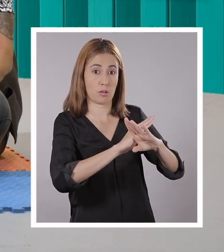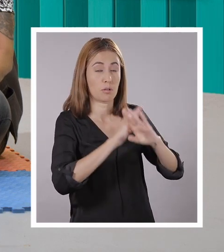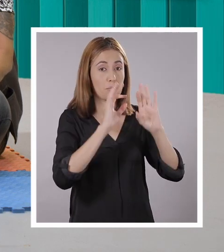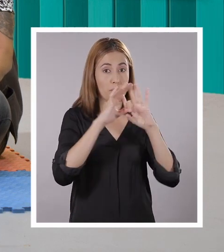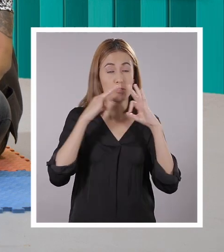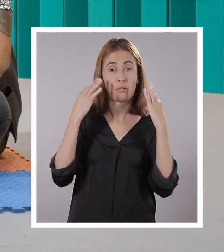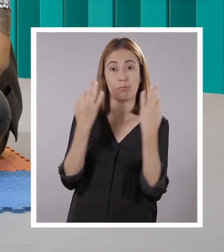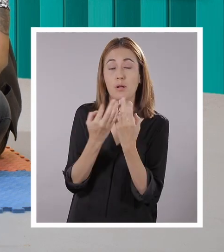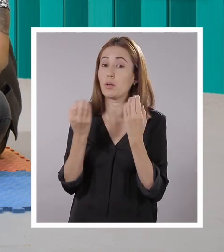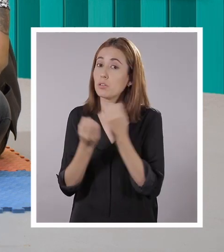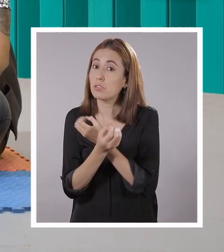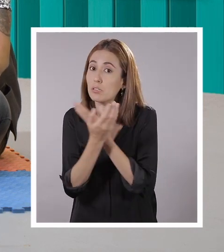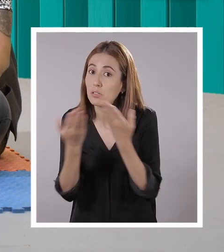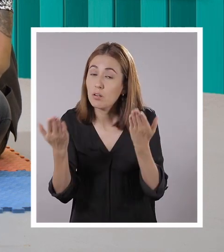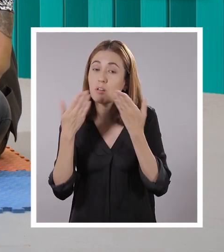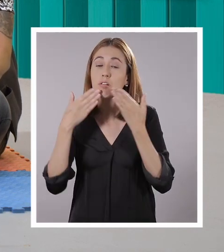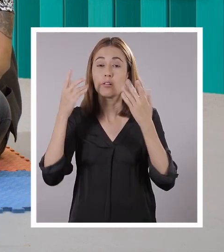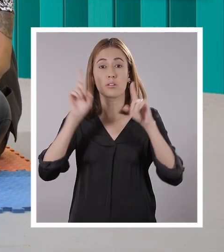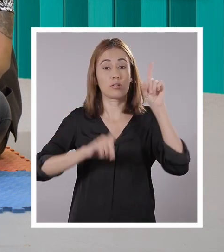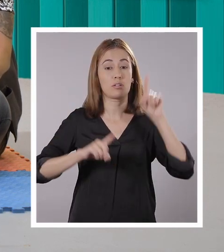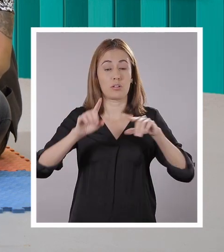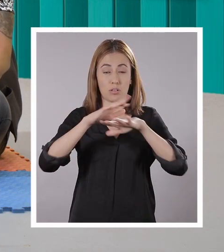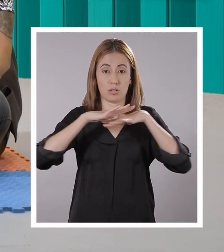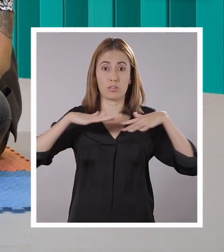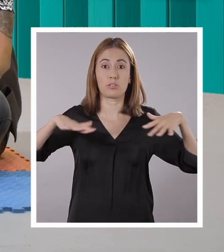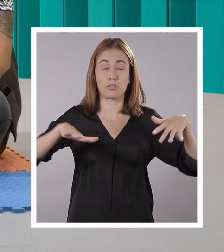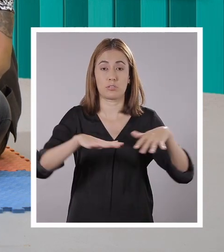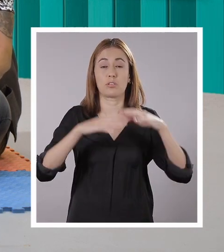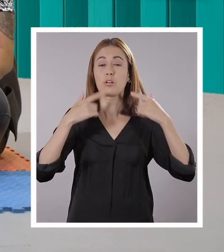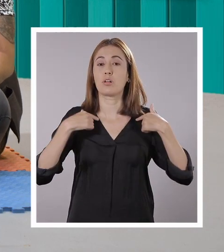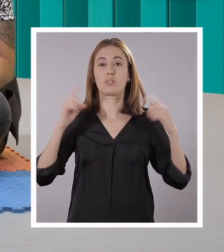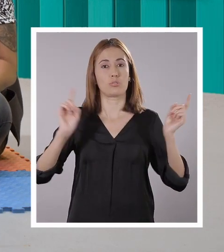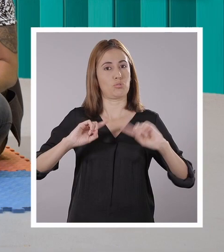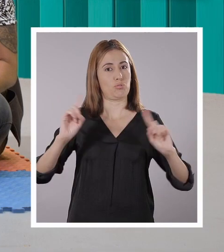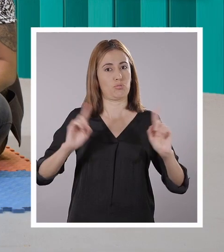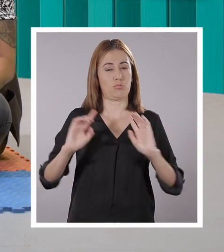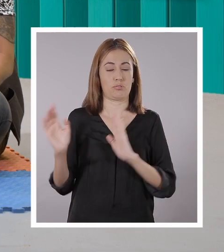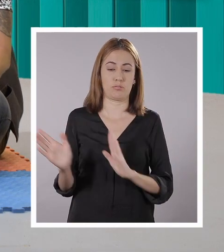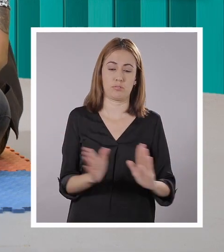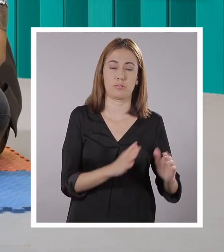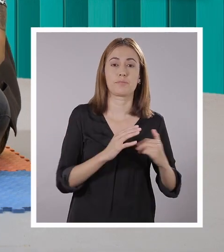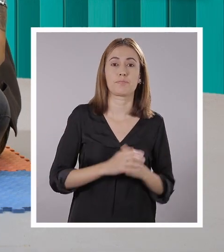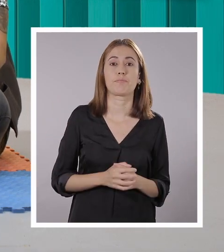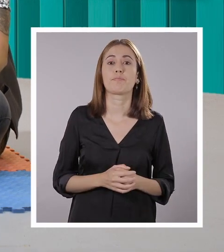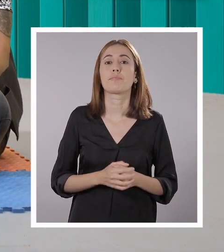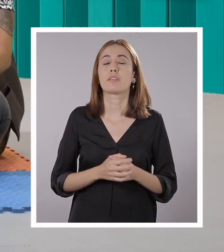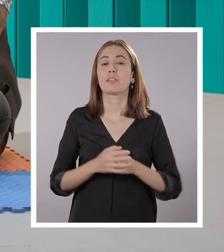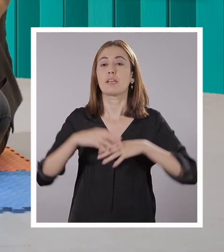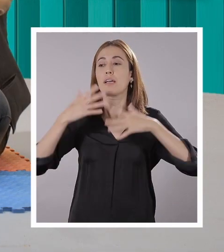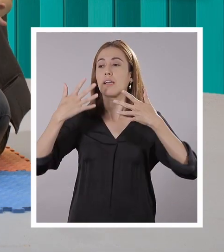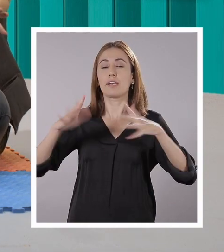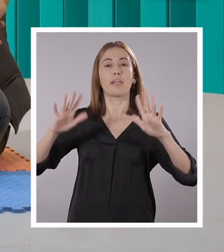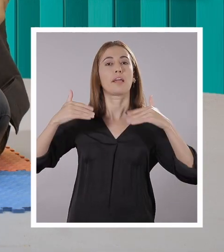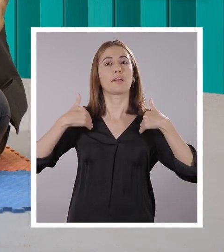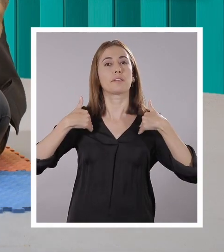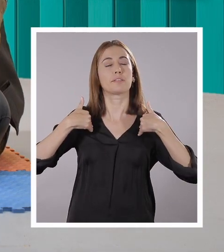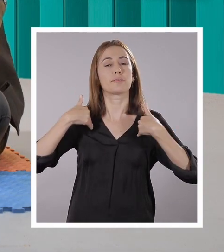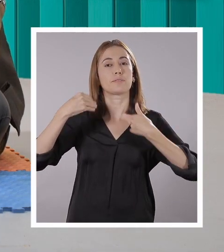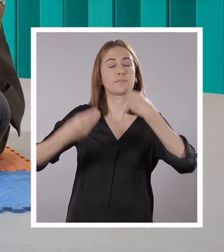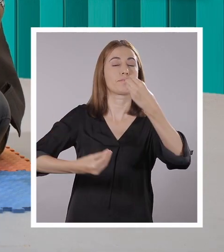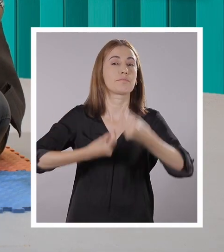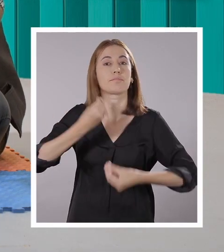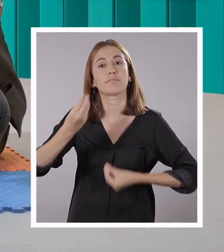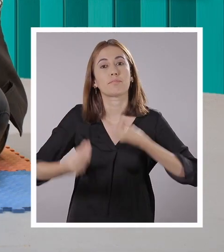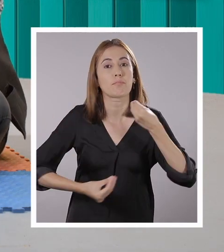y protegemos a nuestra familia, porque si nos contagiamos podemos transmitir a nuestros seres queridos y es lo que no deseamos. Exactamente, y no nos